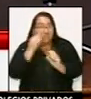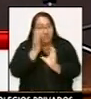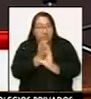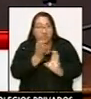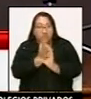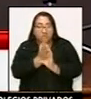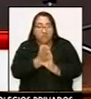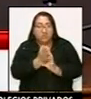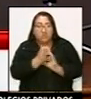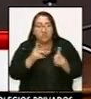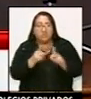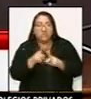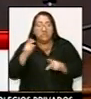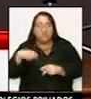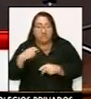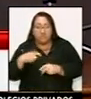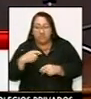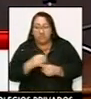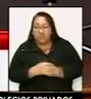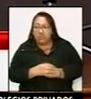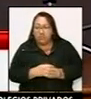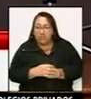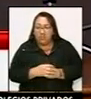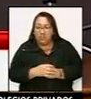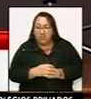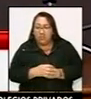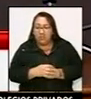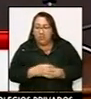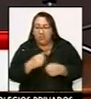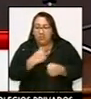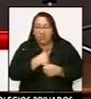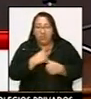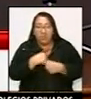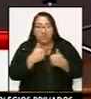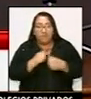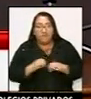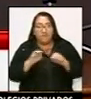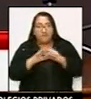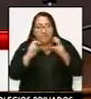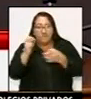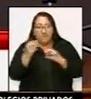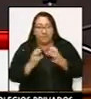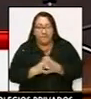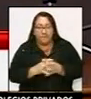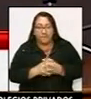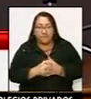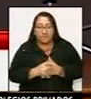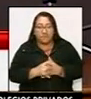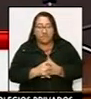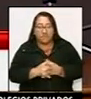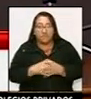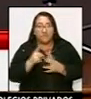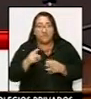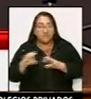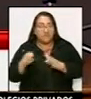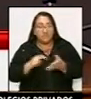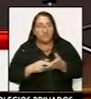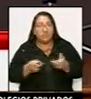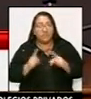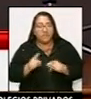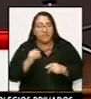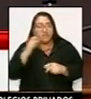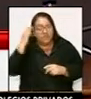psicológico, también necesita pues tener su propia rentabilidad económica. Y eso lo vamos a lograr cuando